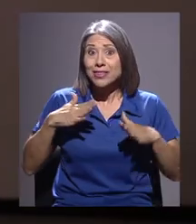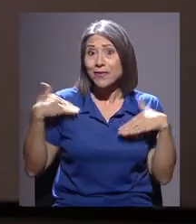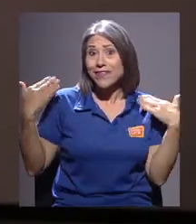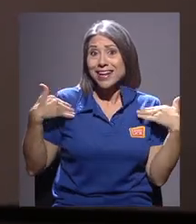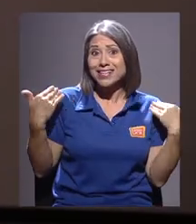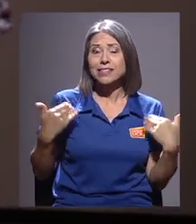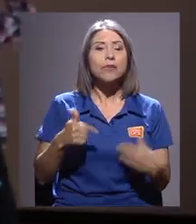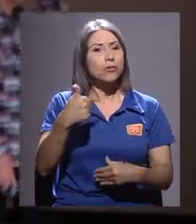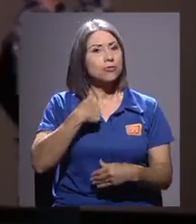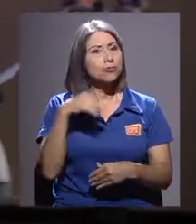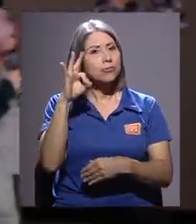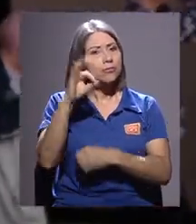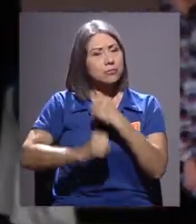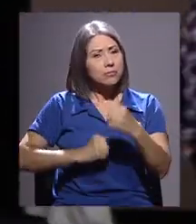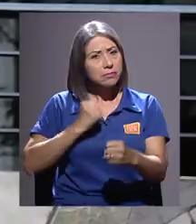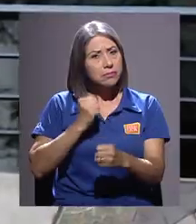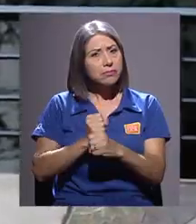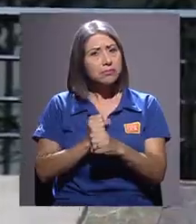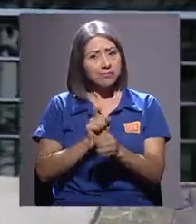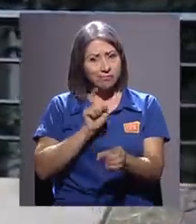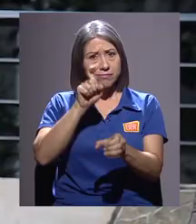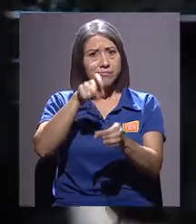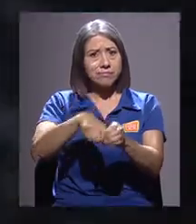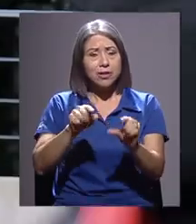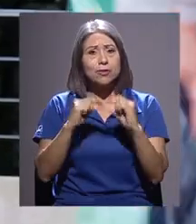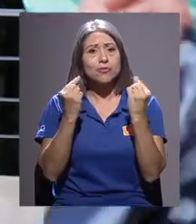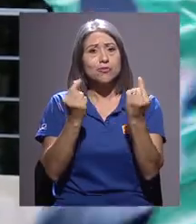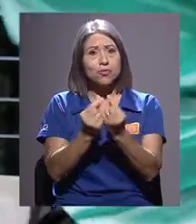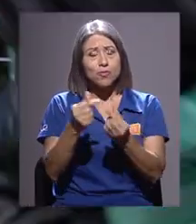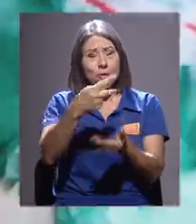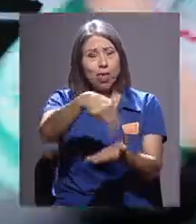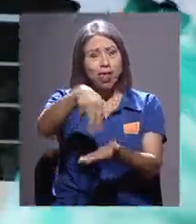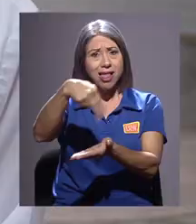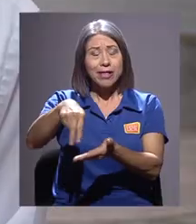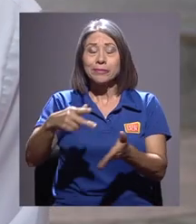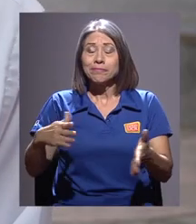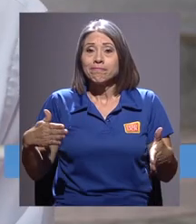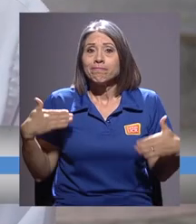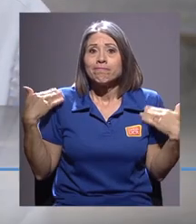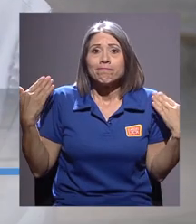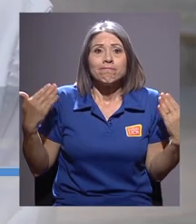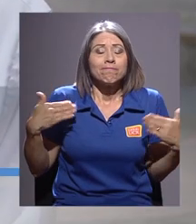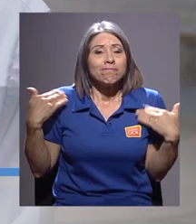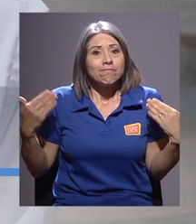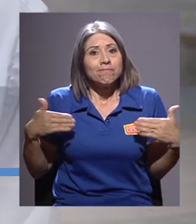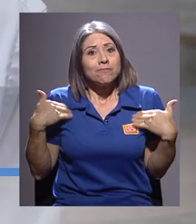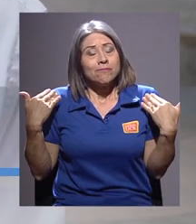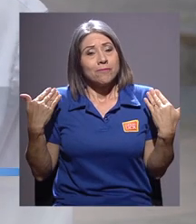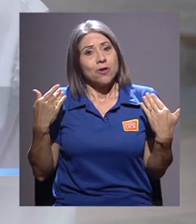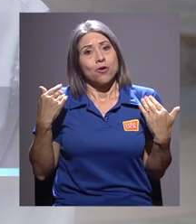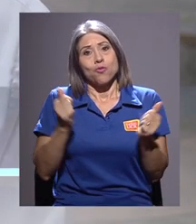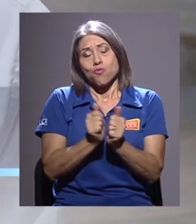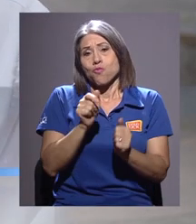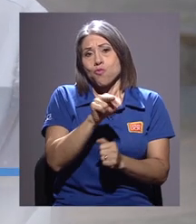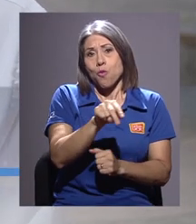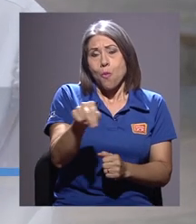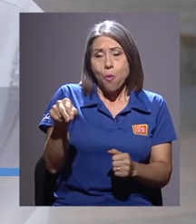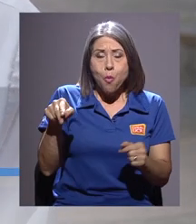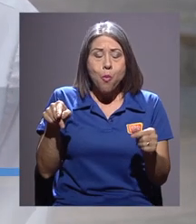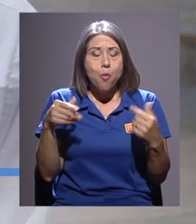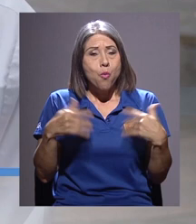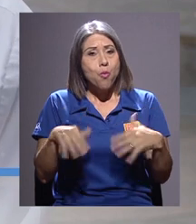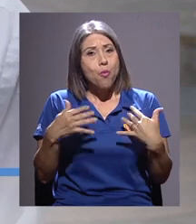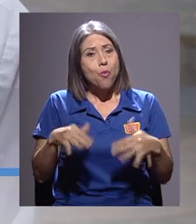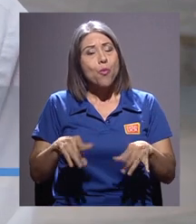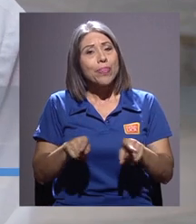Tengo 9 años de estar perteneciendo al grupo de Al Son de la Vida. Es una alegría por estar con los compañeros